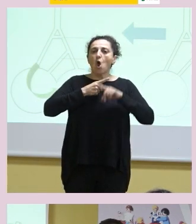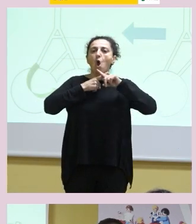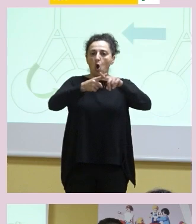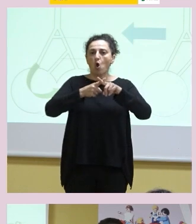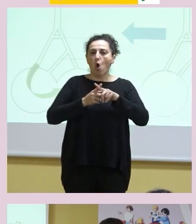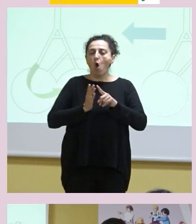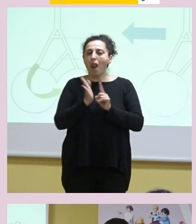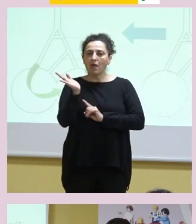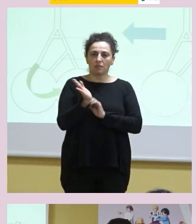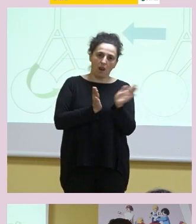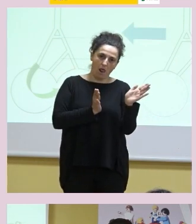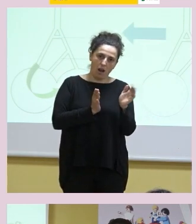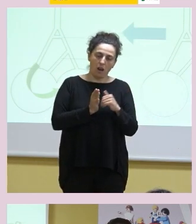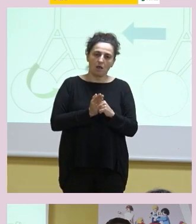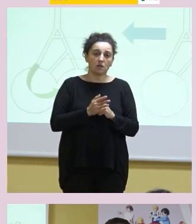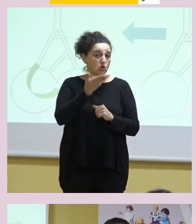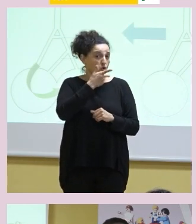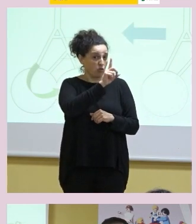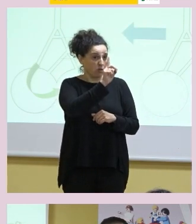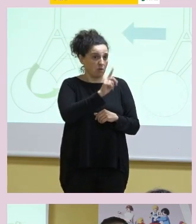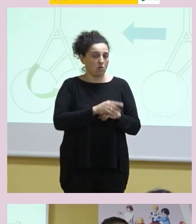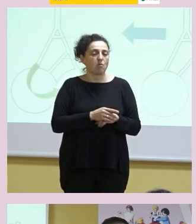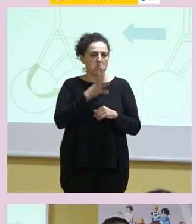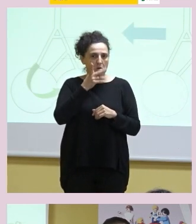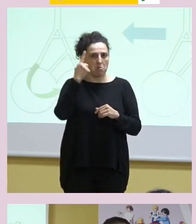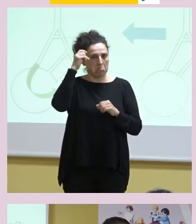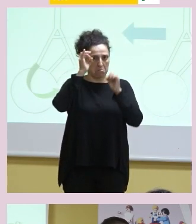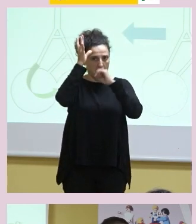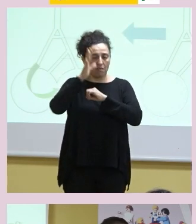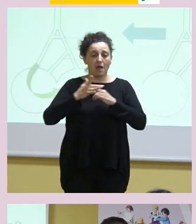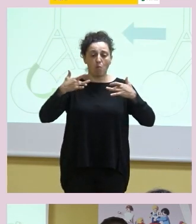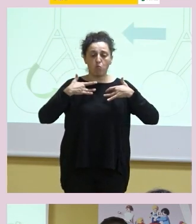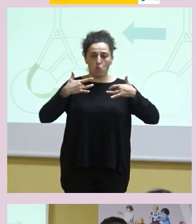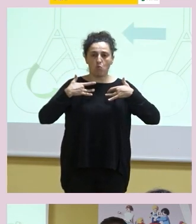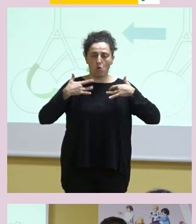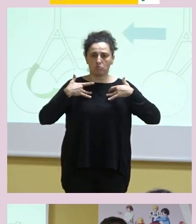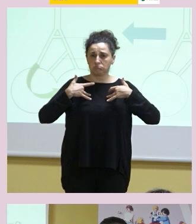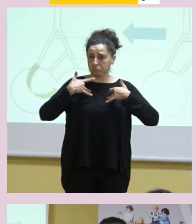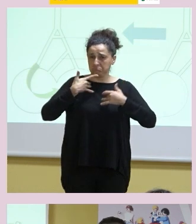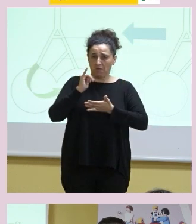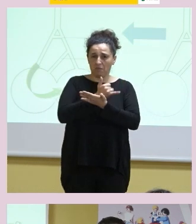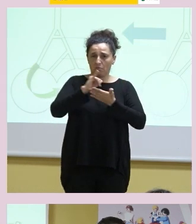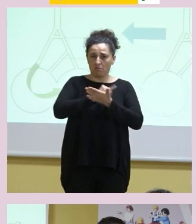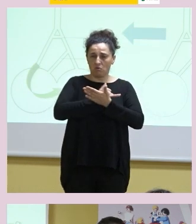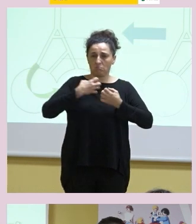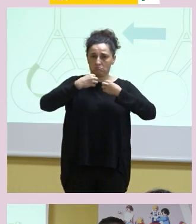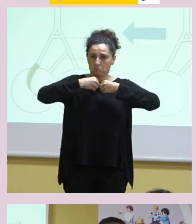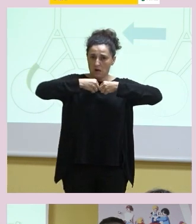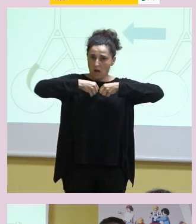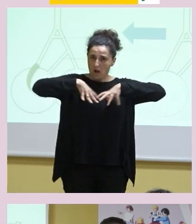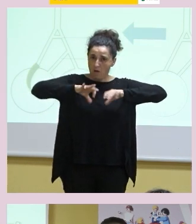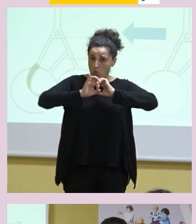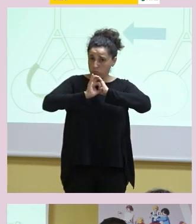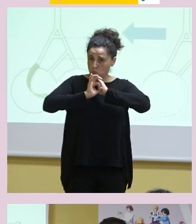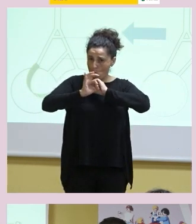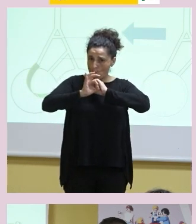conoce mucho, pero para que nos hagamos una idea, el pulmón está dividido desde ramas más grandes, con más diámetro,